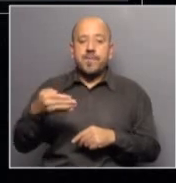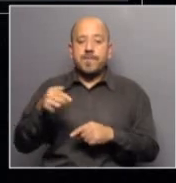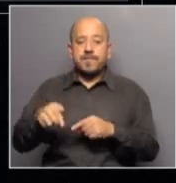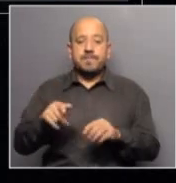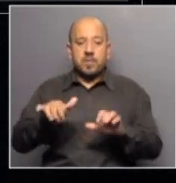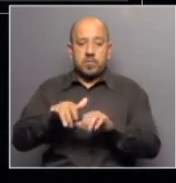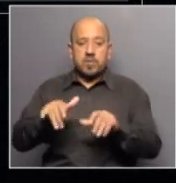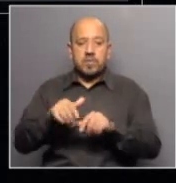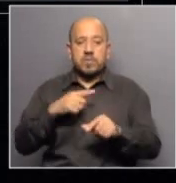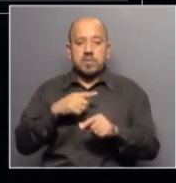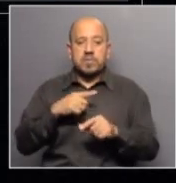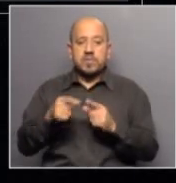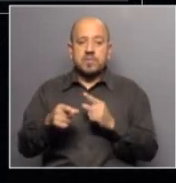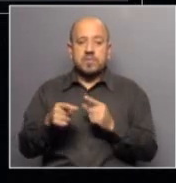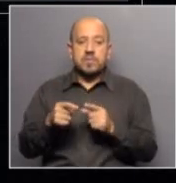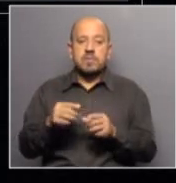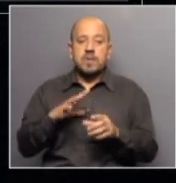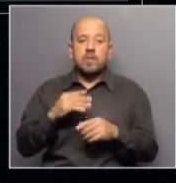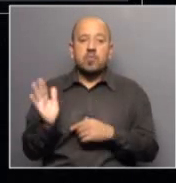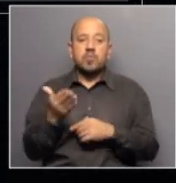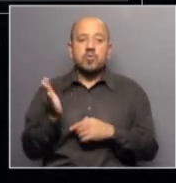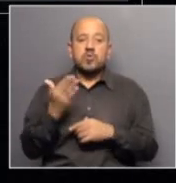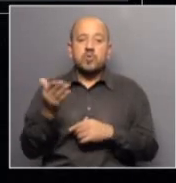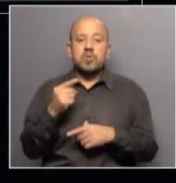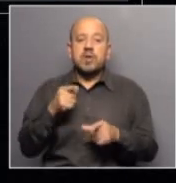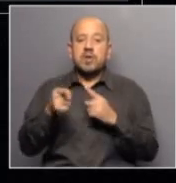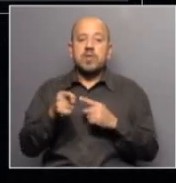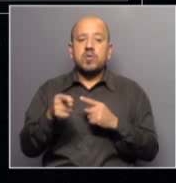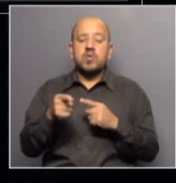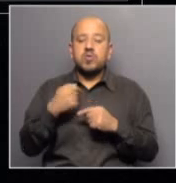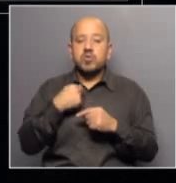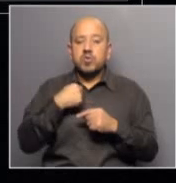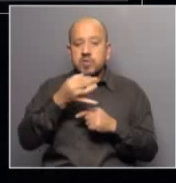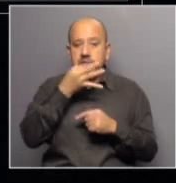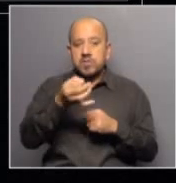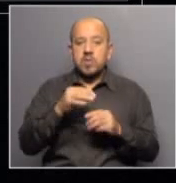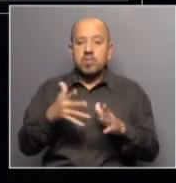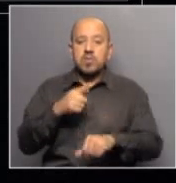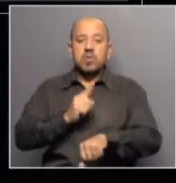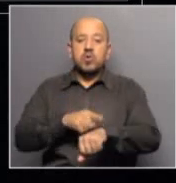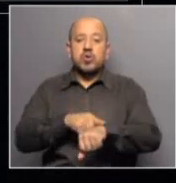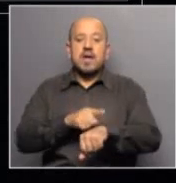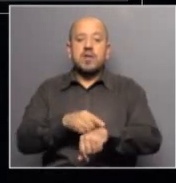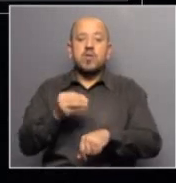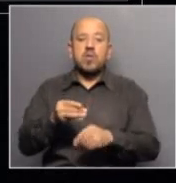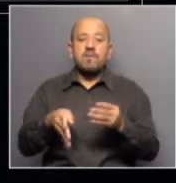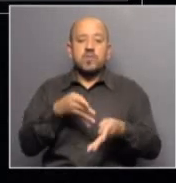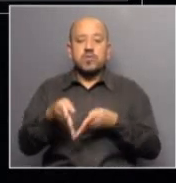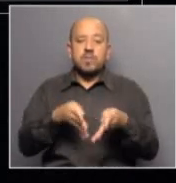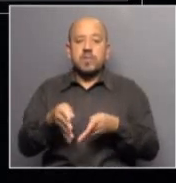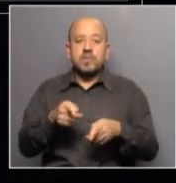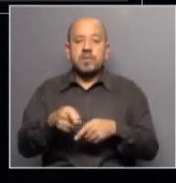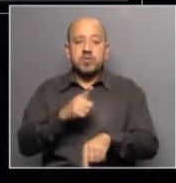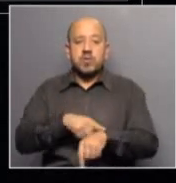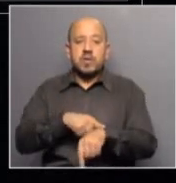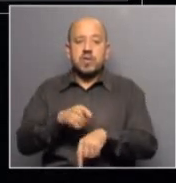al momento de habilitarnos la posibilidad de producir, que en ese portal nosotros declaramos cuál es nuestro horario de funcionamiento. Dentro de ese horario de